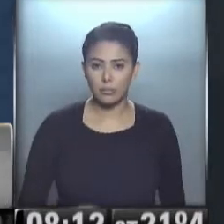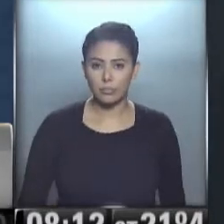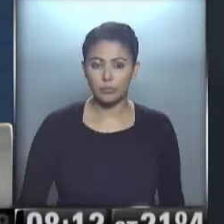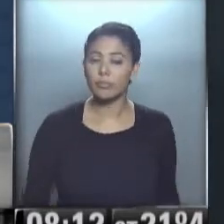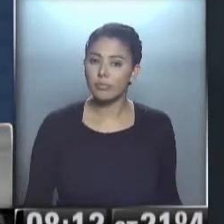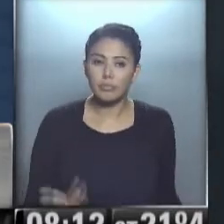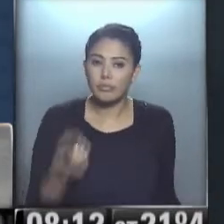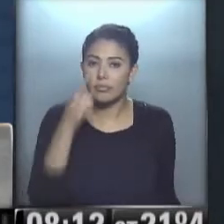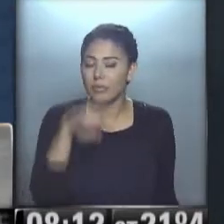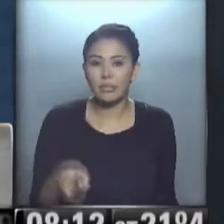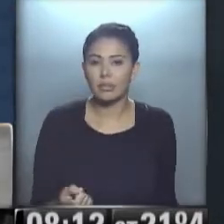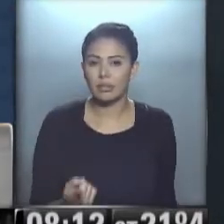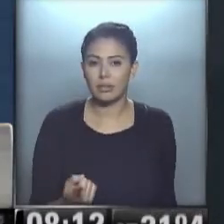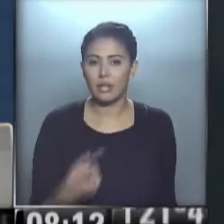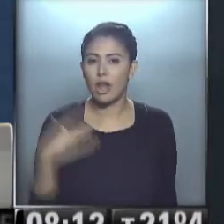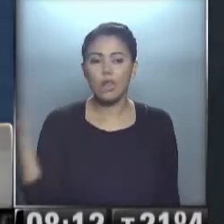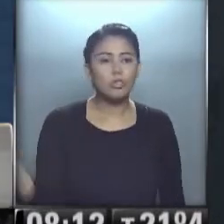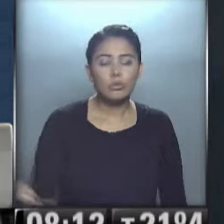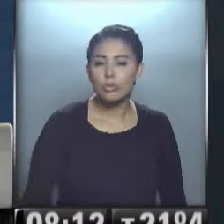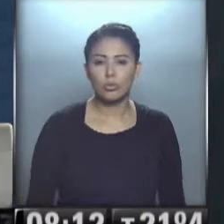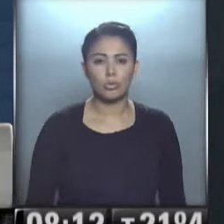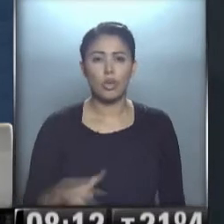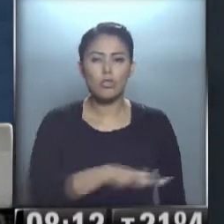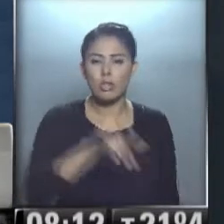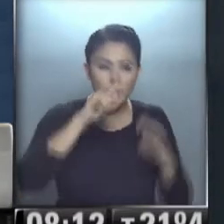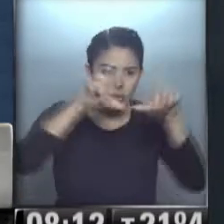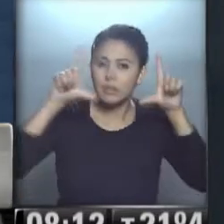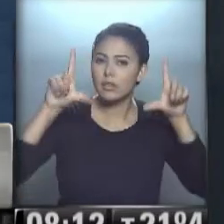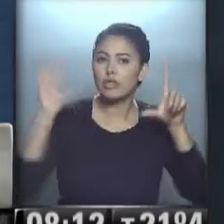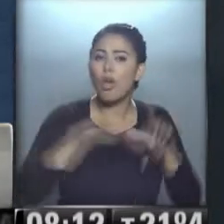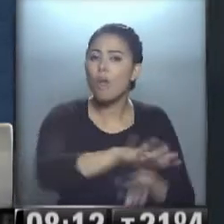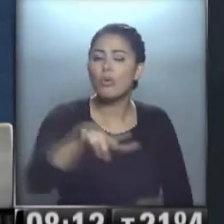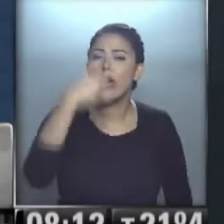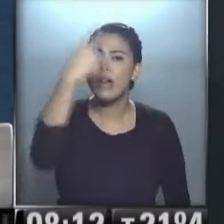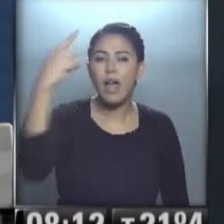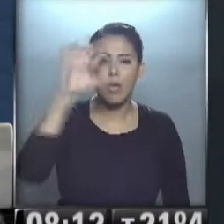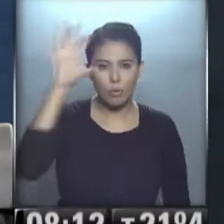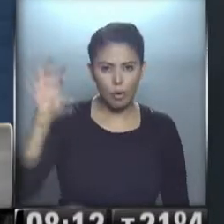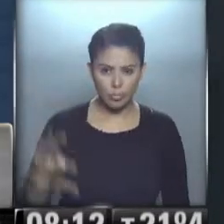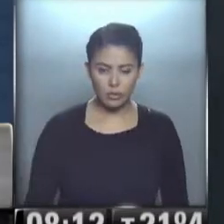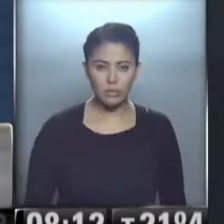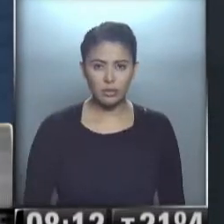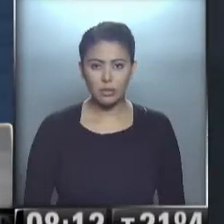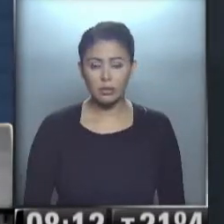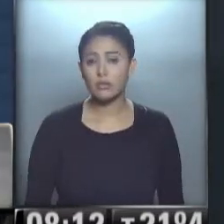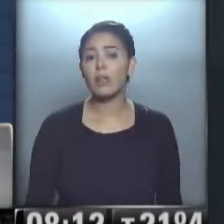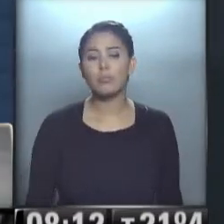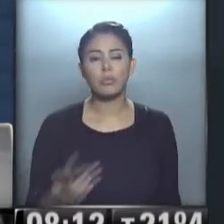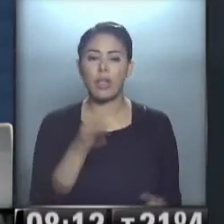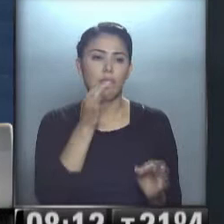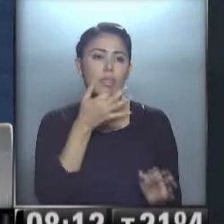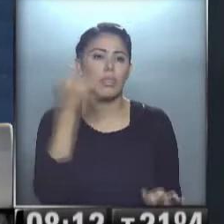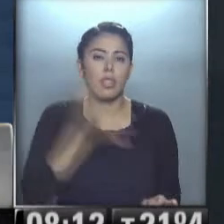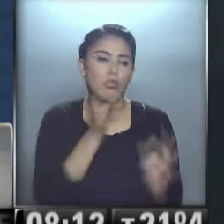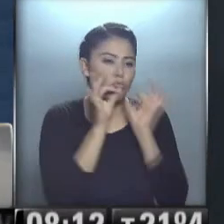en definitiva, ponen en vilo a las sociedades, a los pueblos de cada una de las provincias argentinas por acciones deliberadas